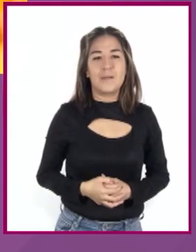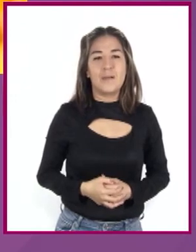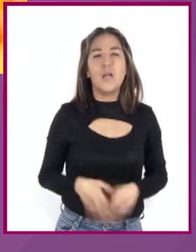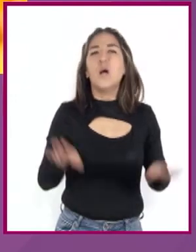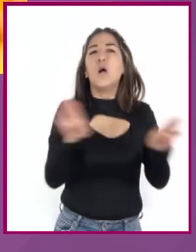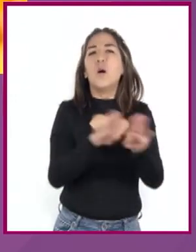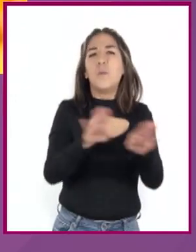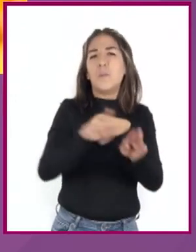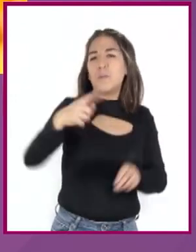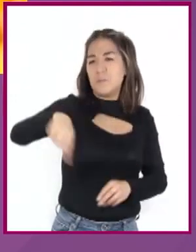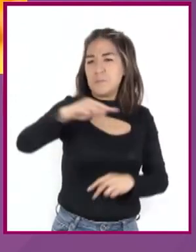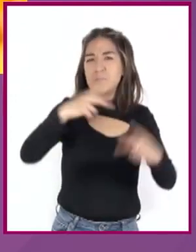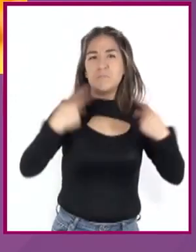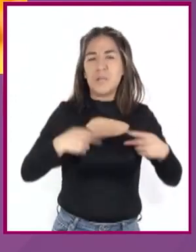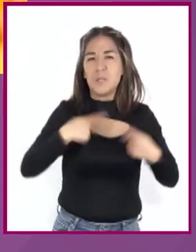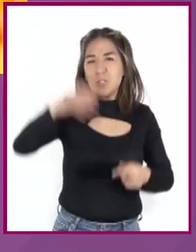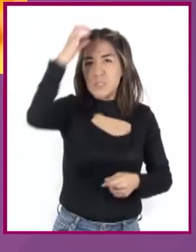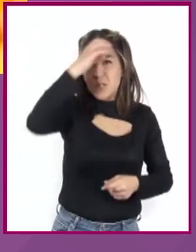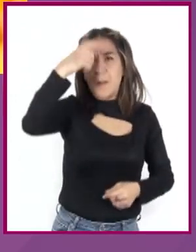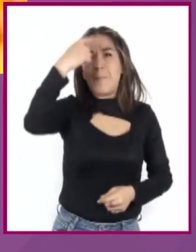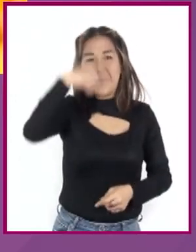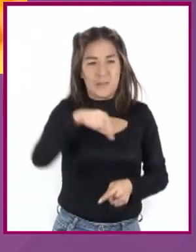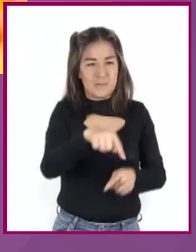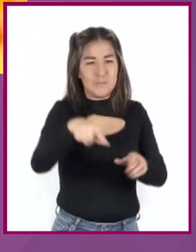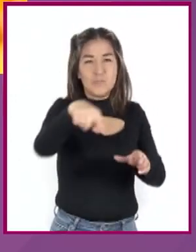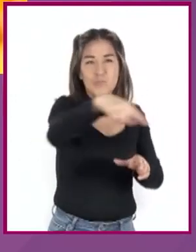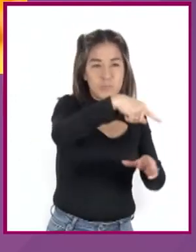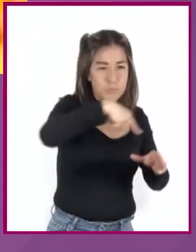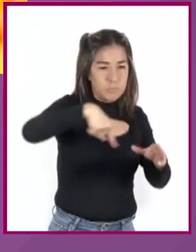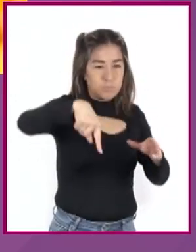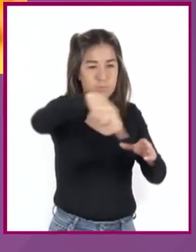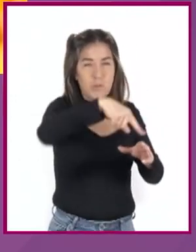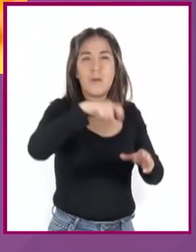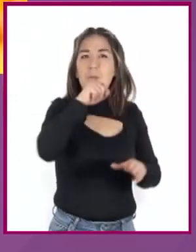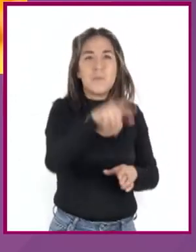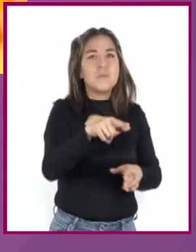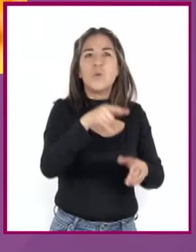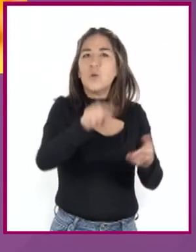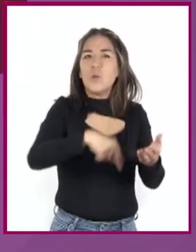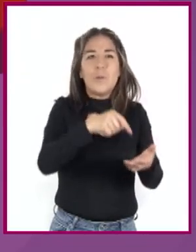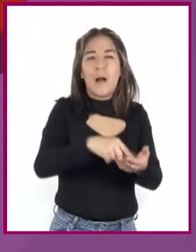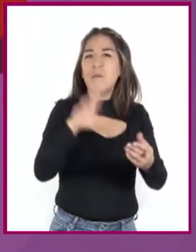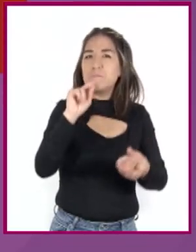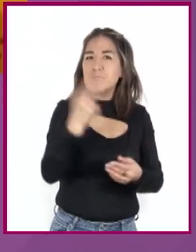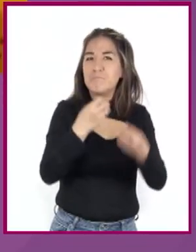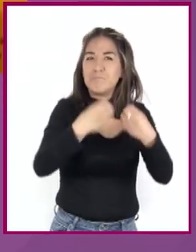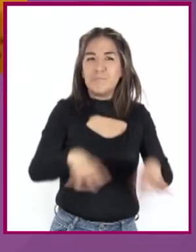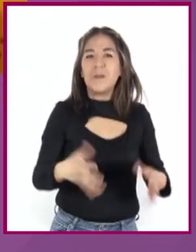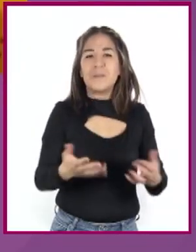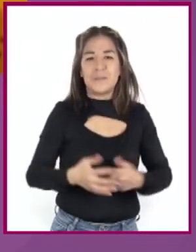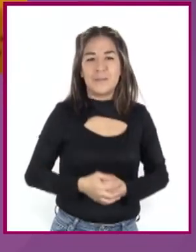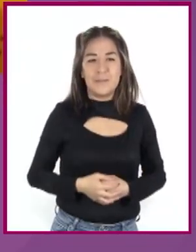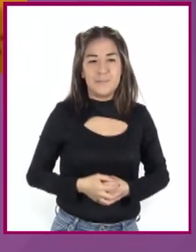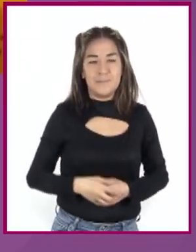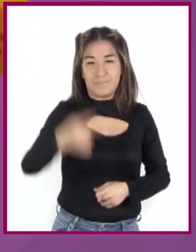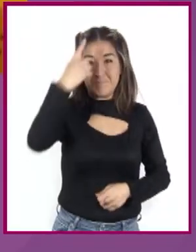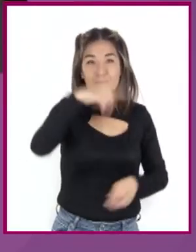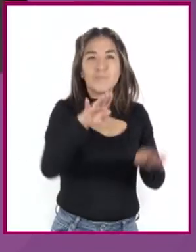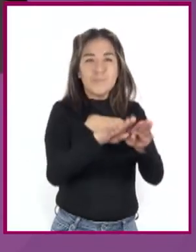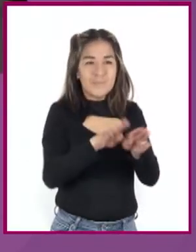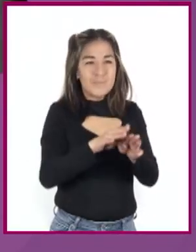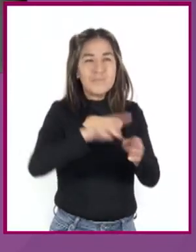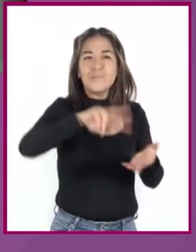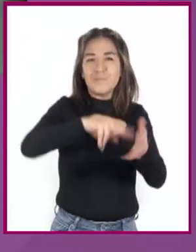¿Cómo hacen los científicos para que estos satélites se mantengan en el espacio sin perderse? Para construir un